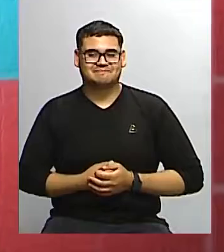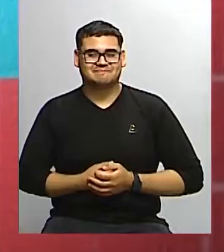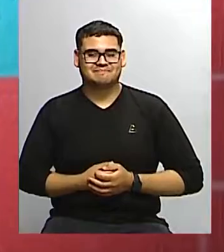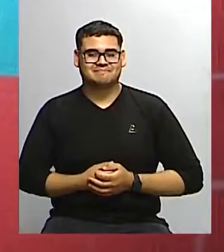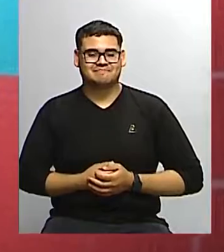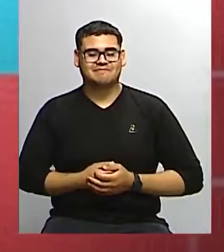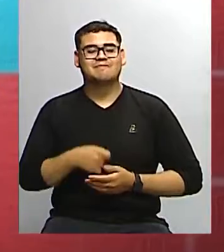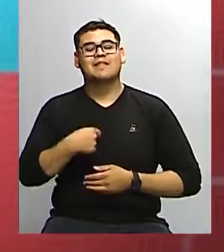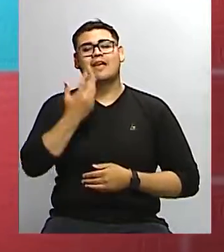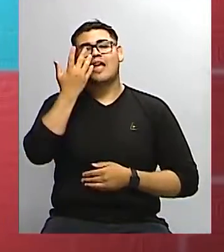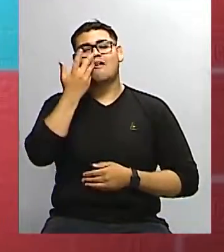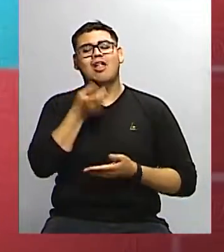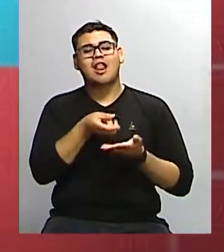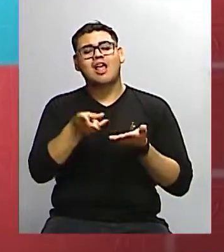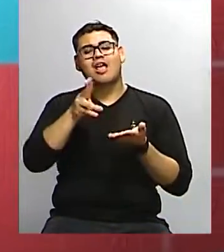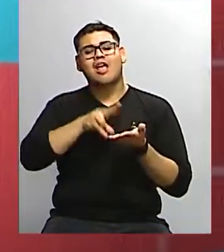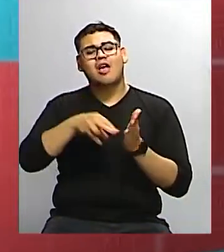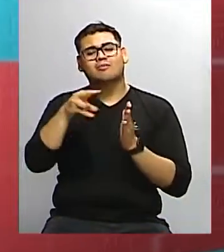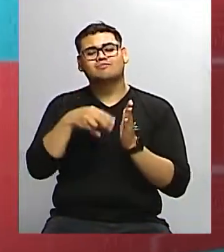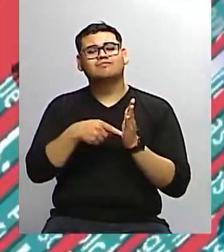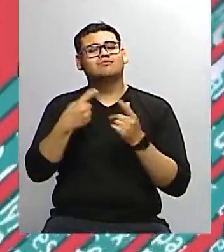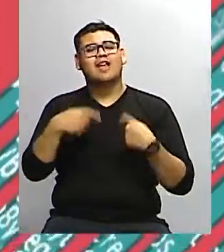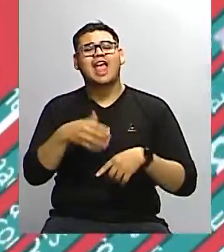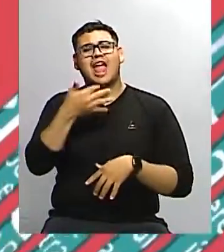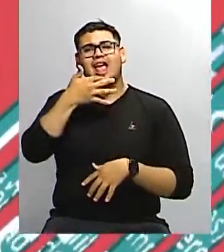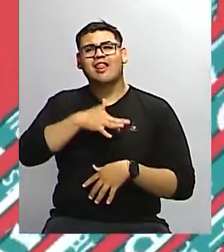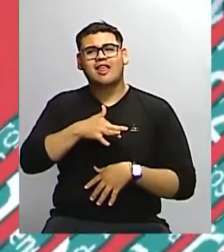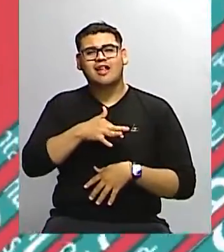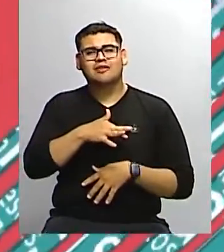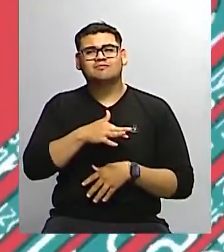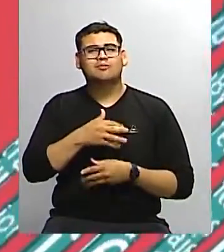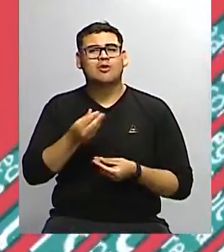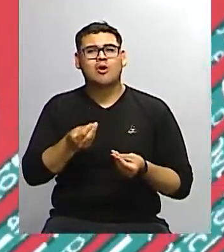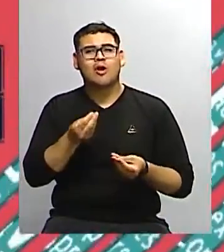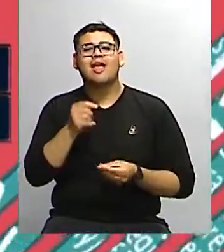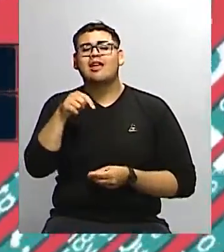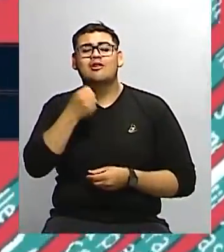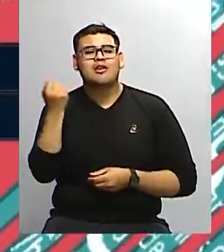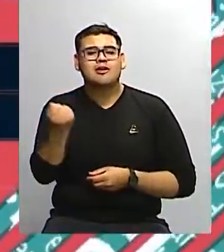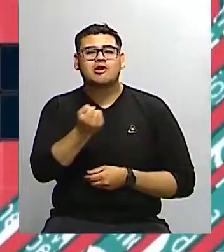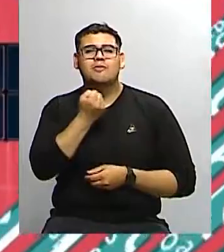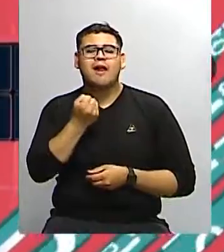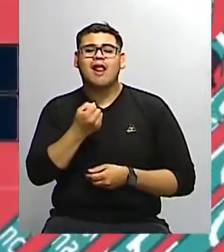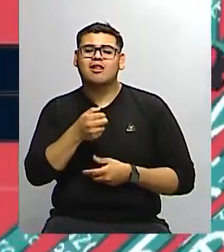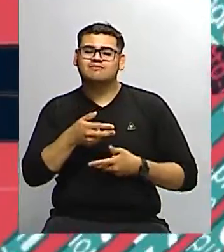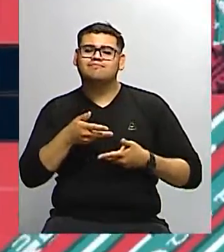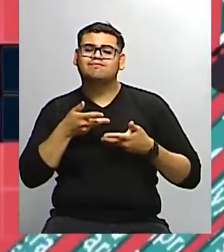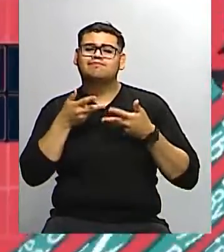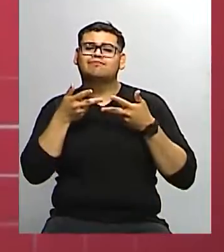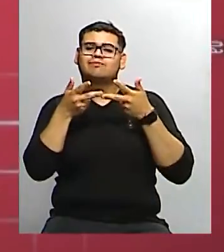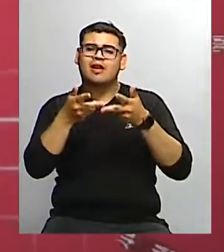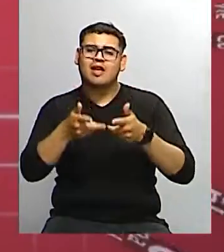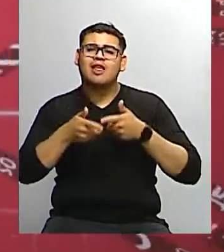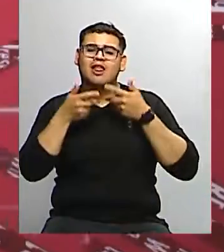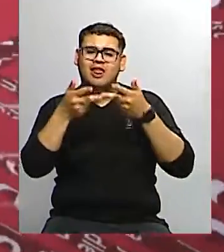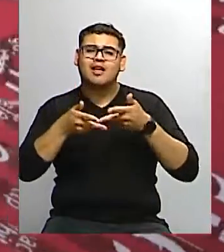poco lo que uno debe entender. Digo, es necesario esto de hacer hincapié siempre, y sobre todo en el mes